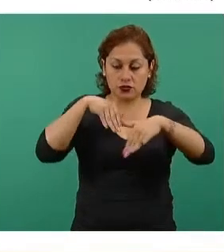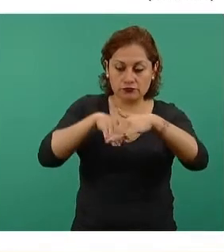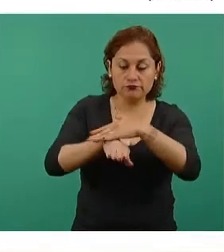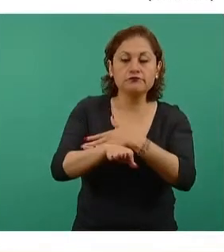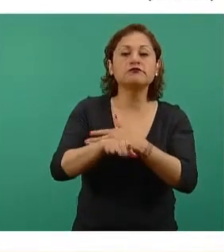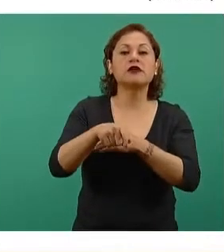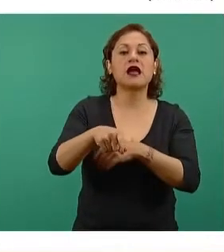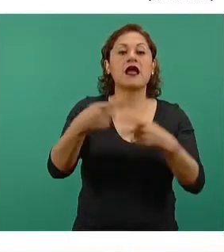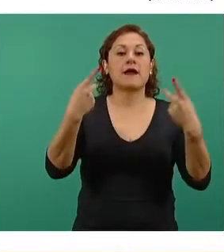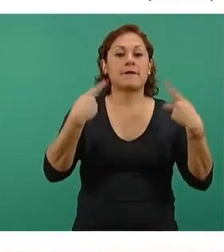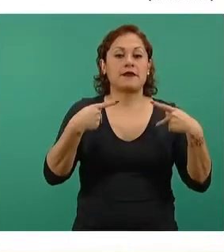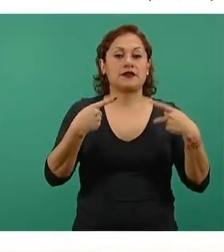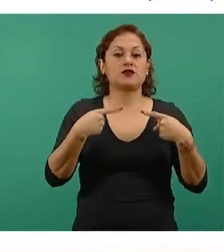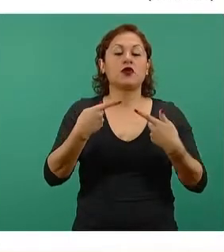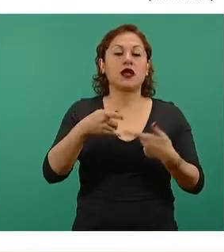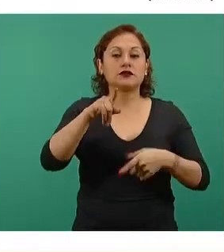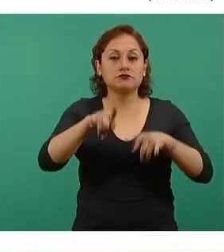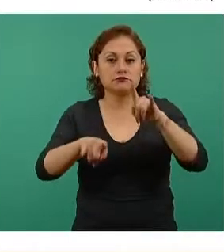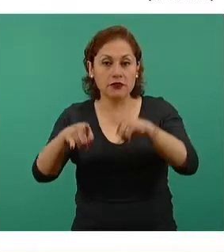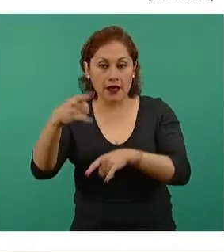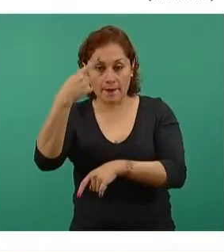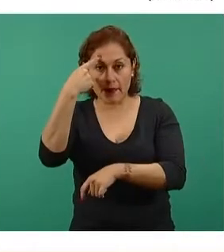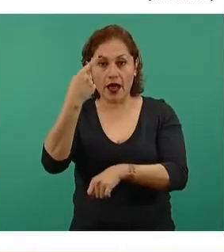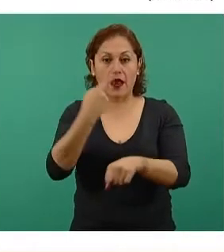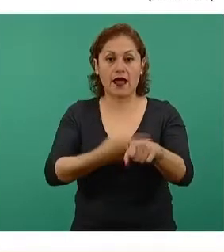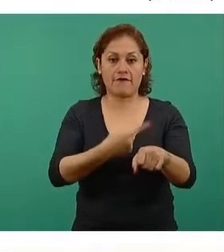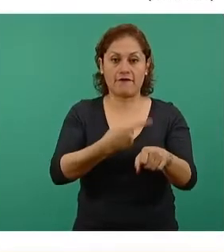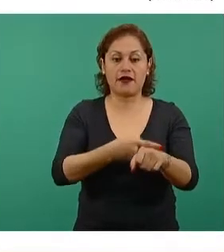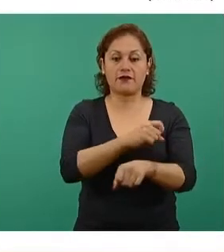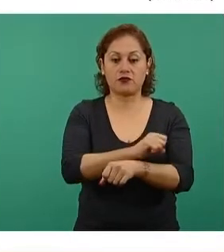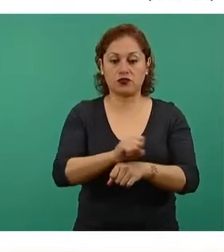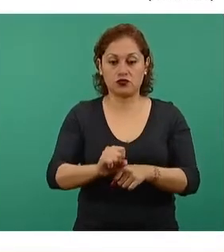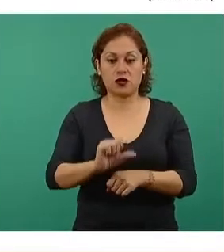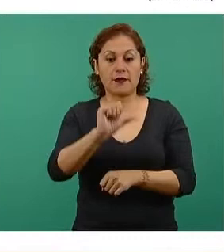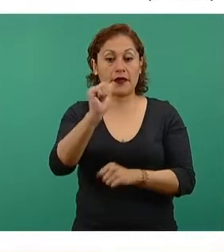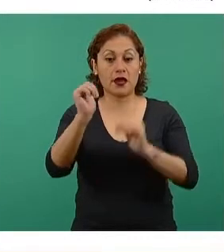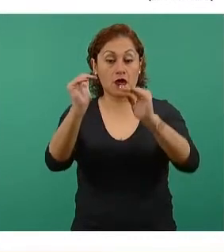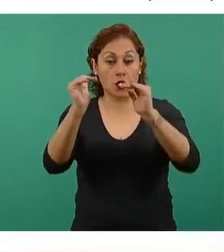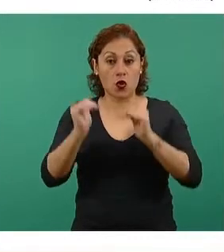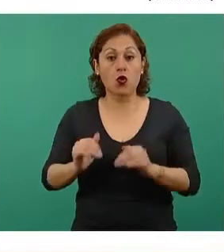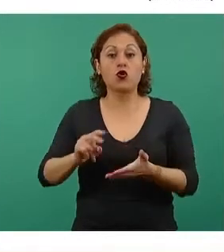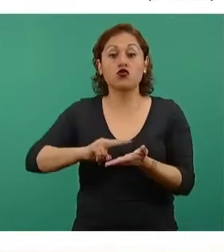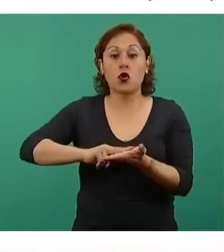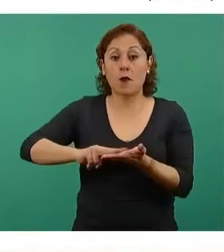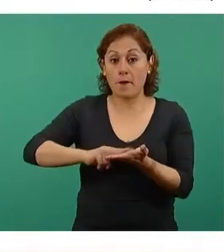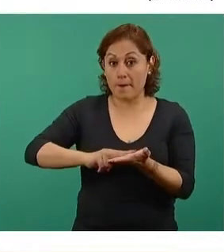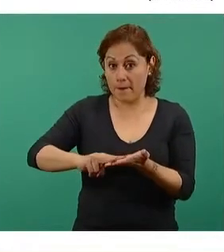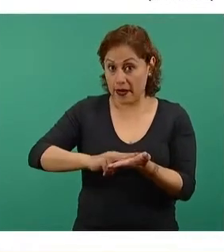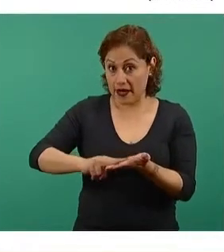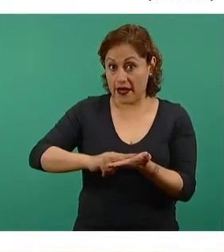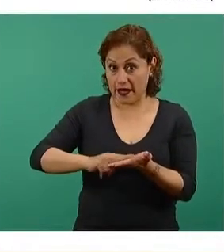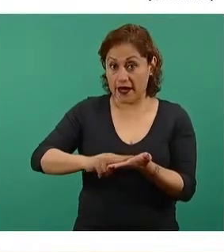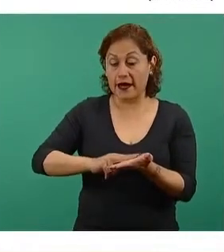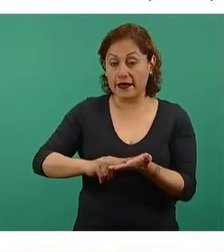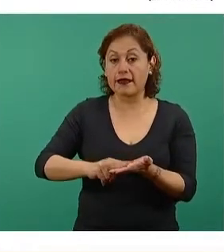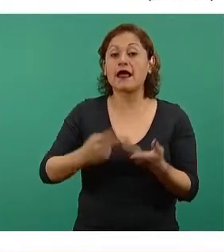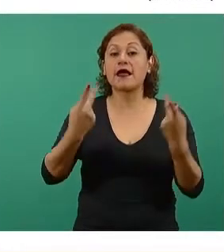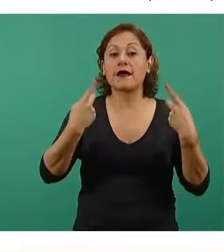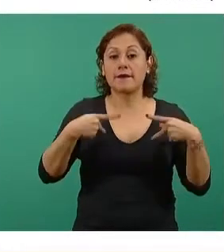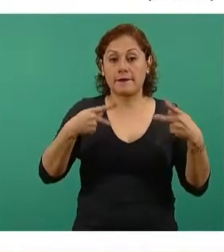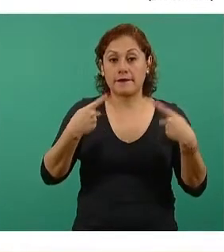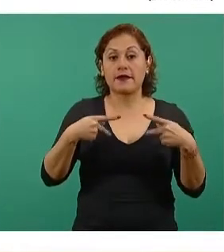generales, teniendo por último la curvatura en tono verde, que son aquellas personas que se encuentran hospitalizadas